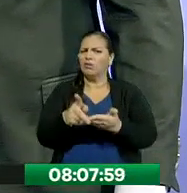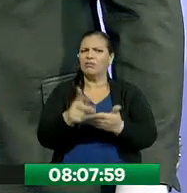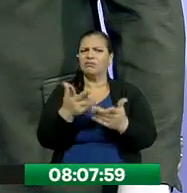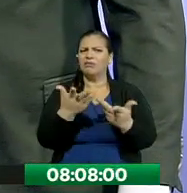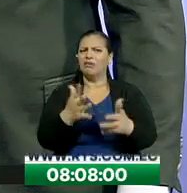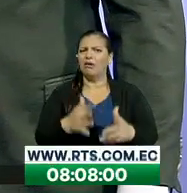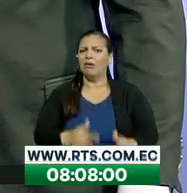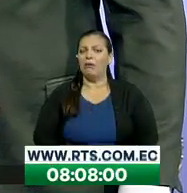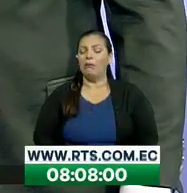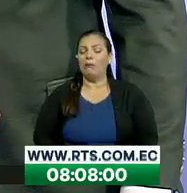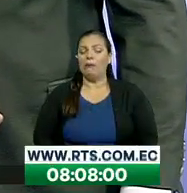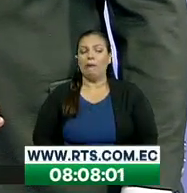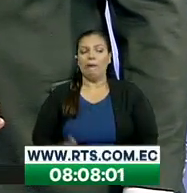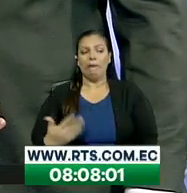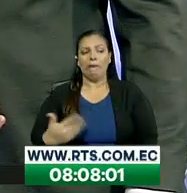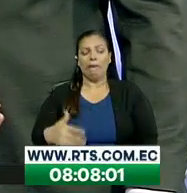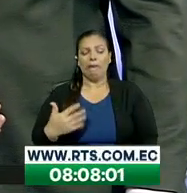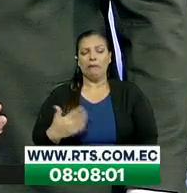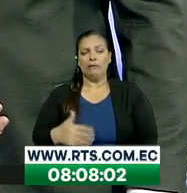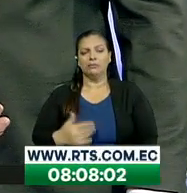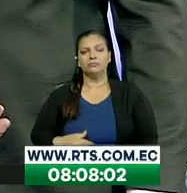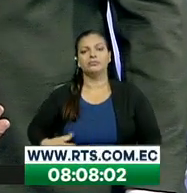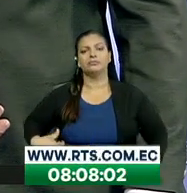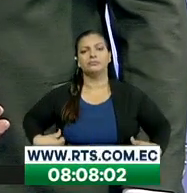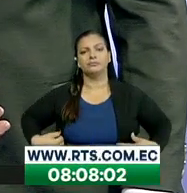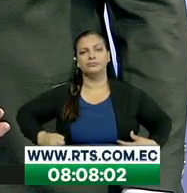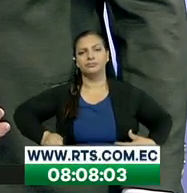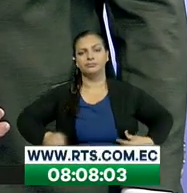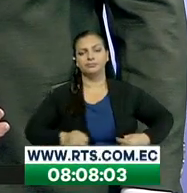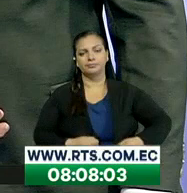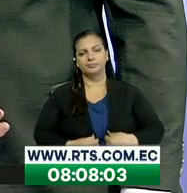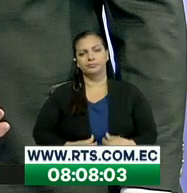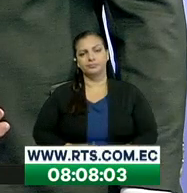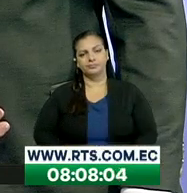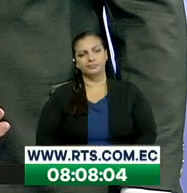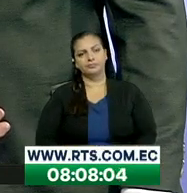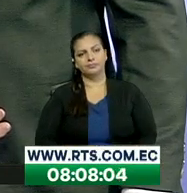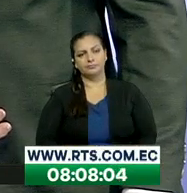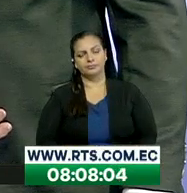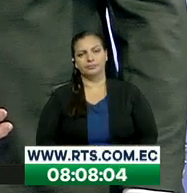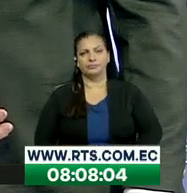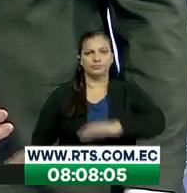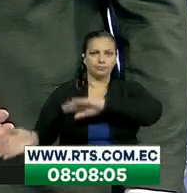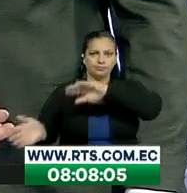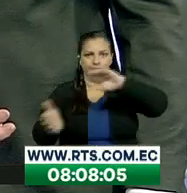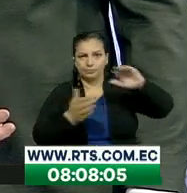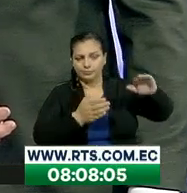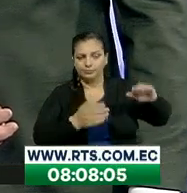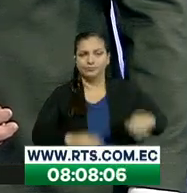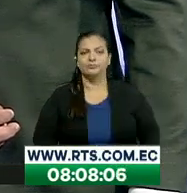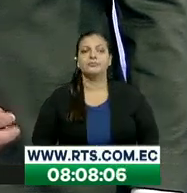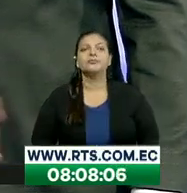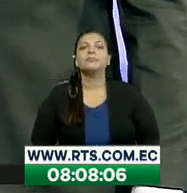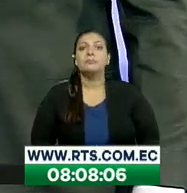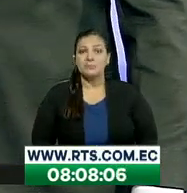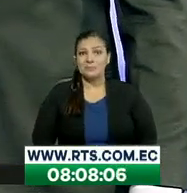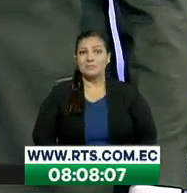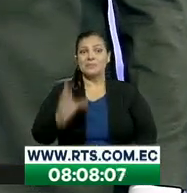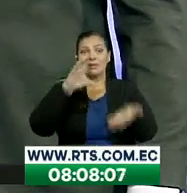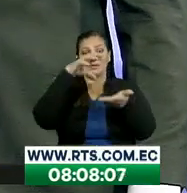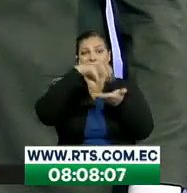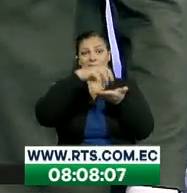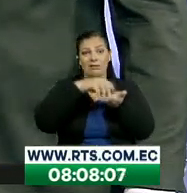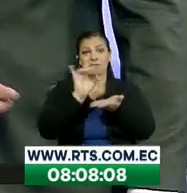de actos. Muy bien, cambiando de tema, déjenme contarles que familiares de las víctimas del triple asesinato ocurrido en el cantón Caluma, en la provincia de Bolívar,